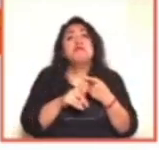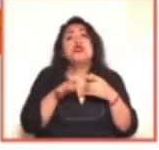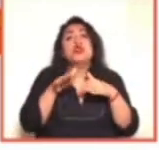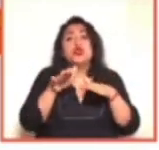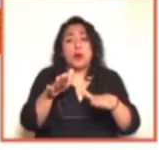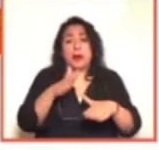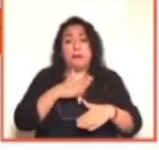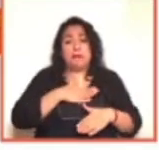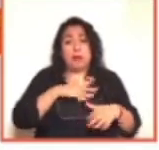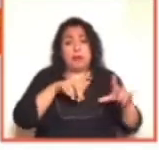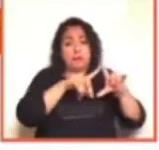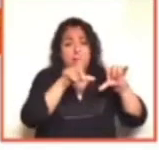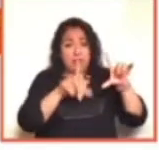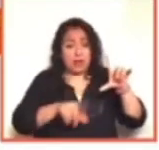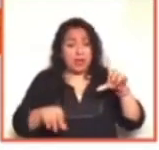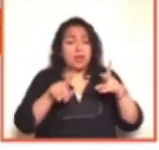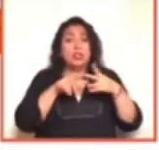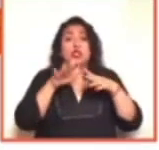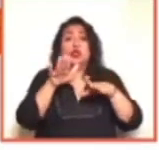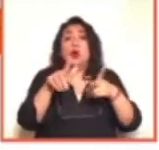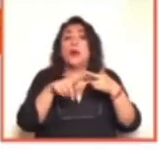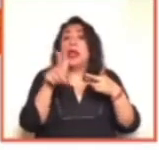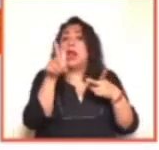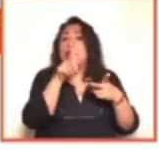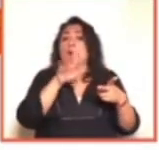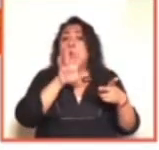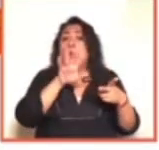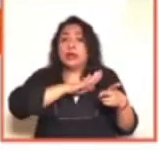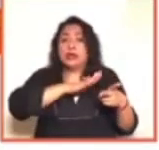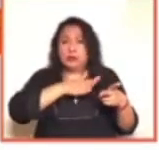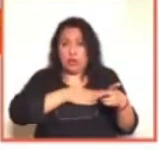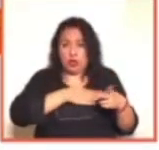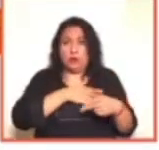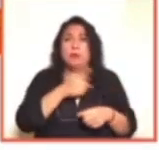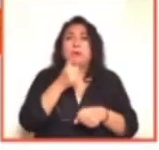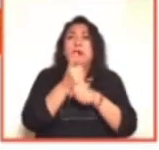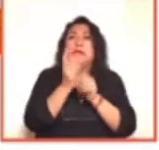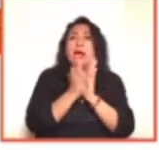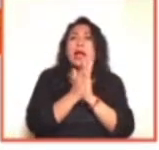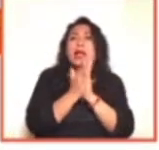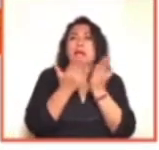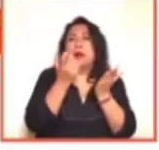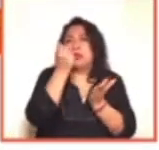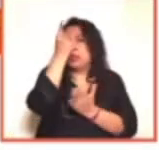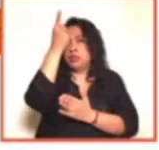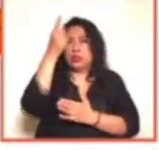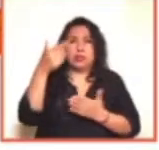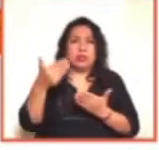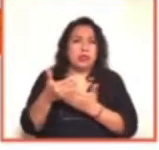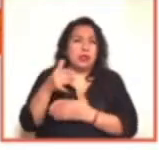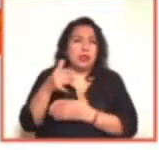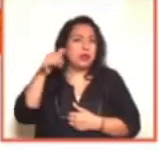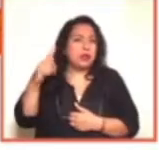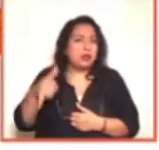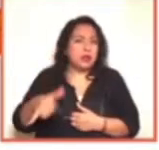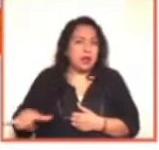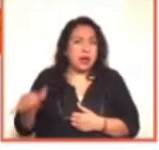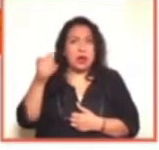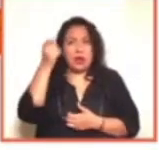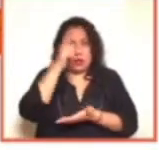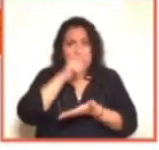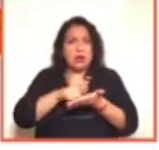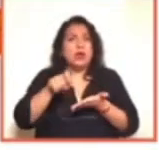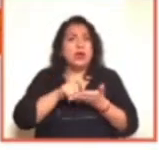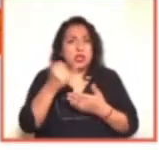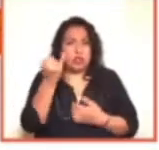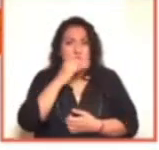y con nuestra lengua. El primero es el de un autor italiano que escribe en español, vive en